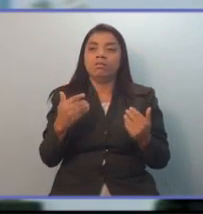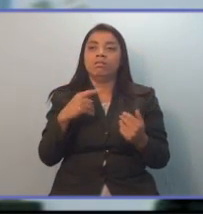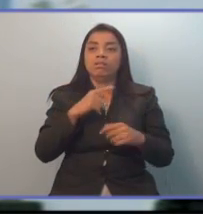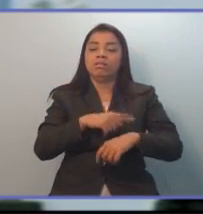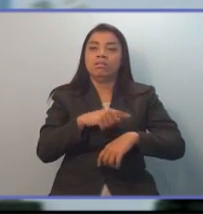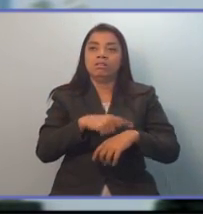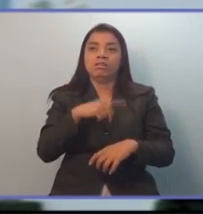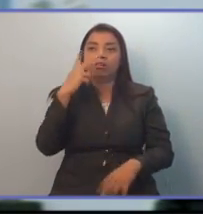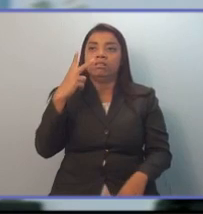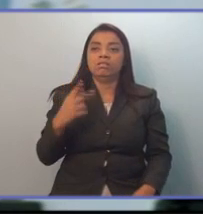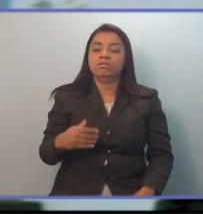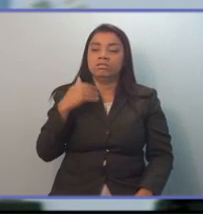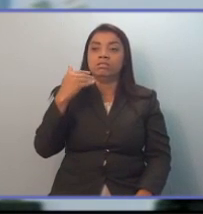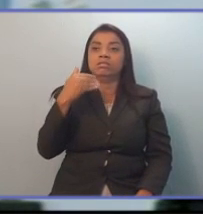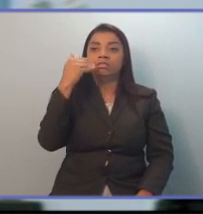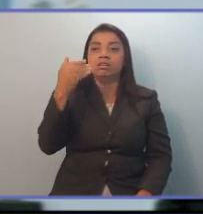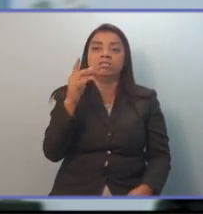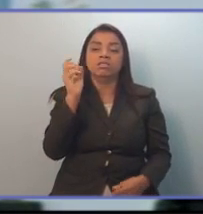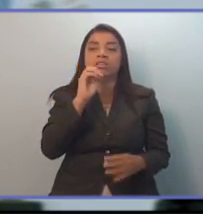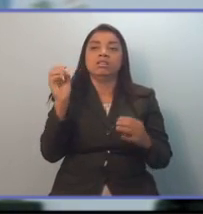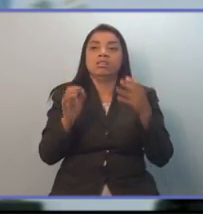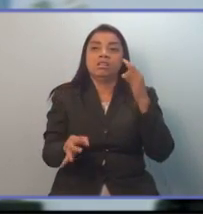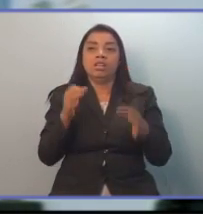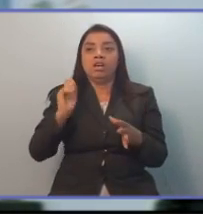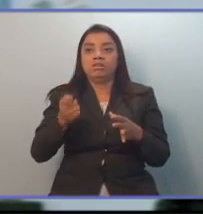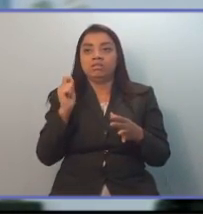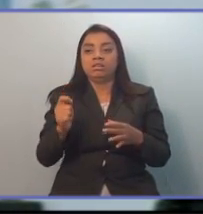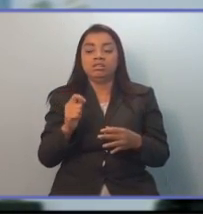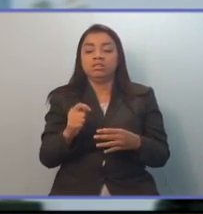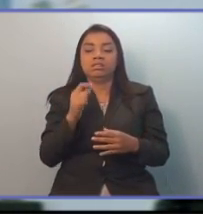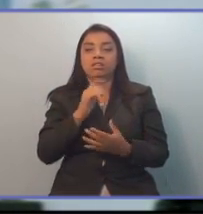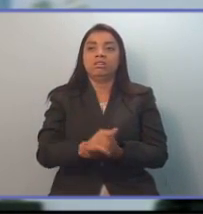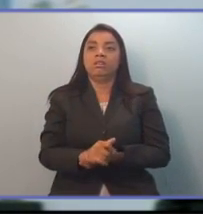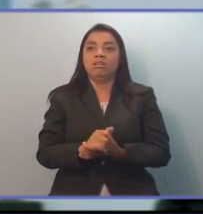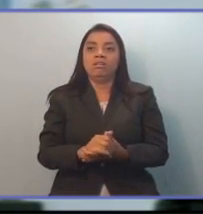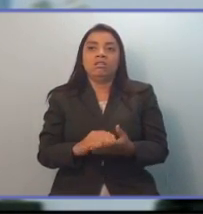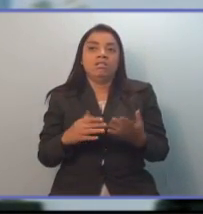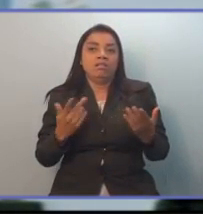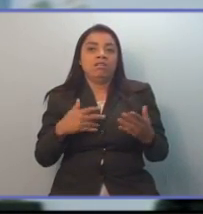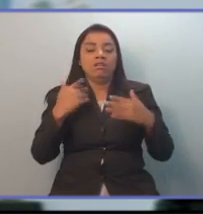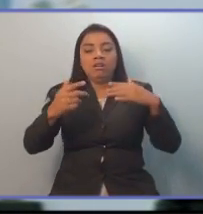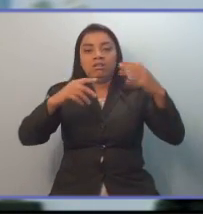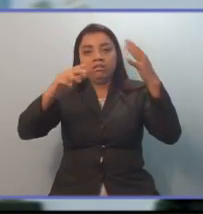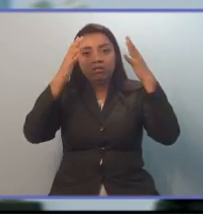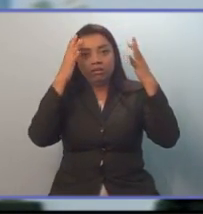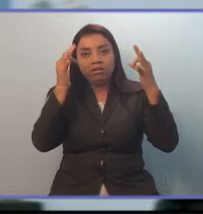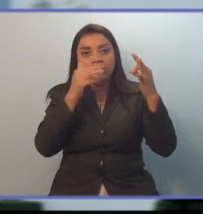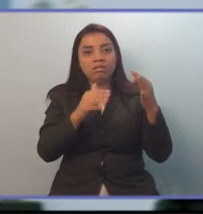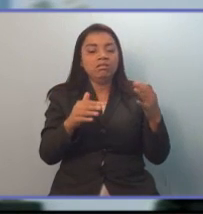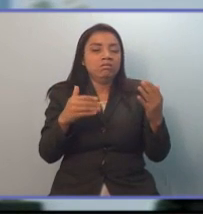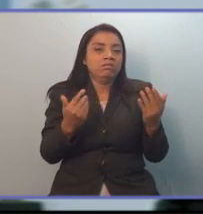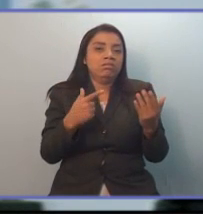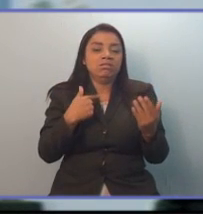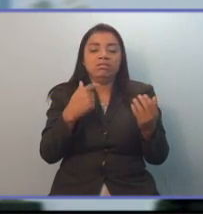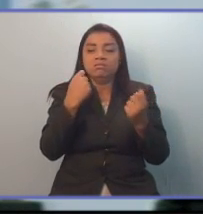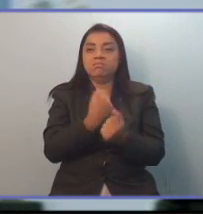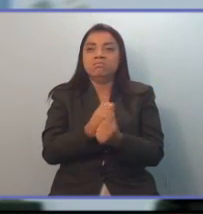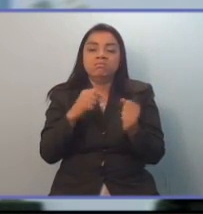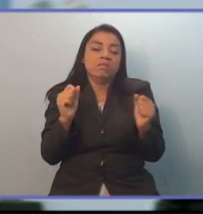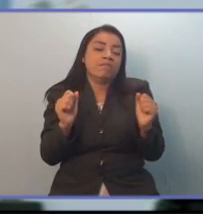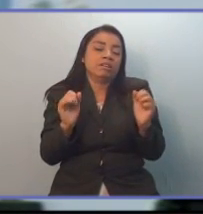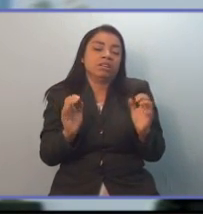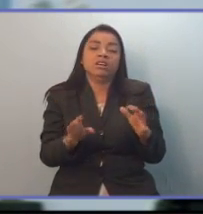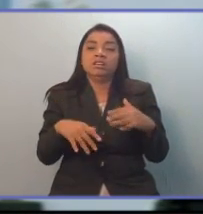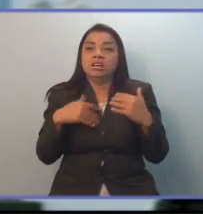cumplido 2 años en detención provisional y todavía no se ha definido su situación jurídica. No hay una sentencia en contra de ellos. Entonces hay que ponerlos en libertad. Hay